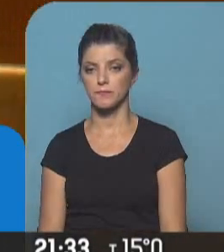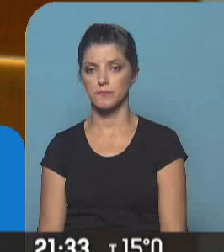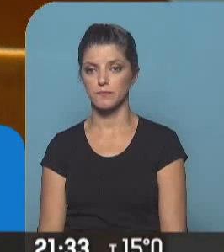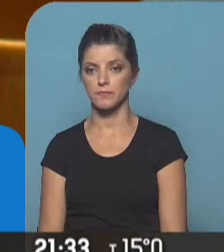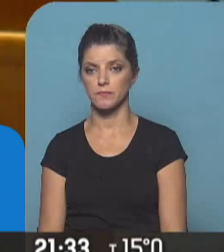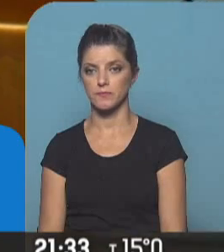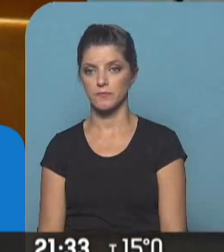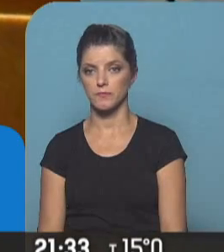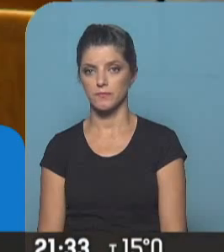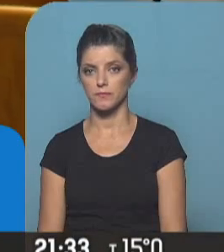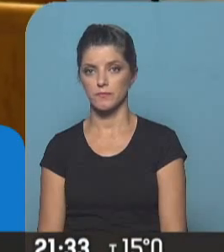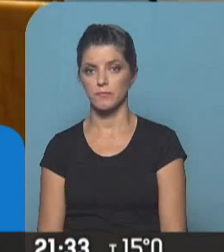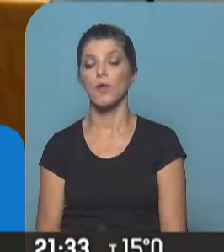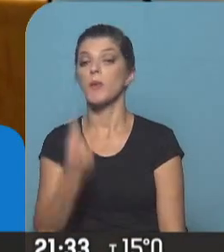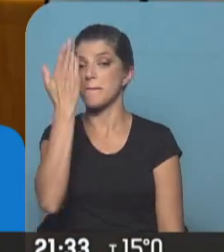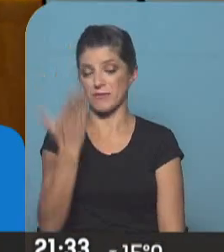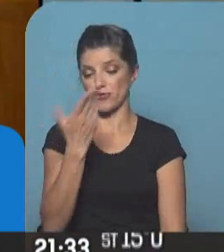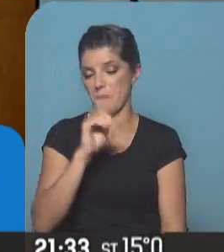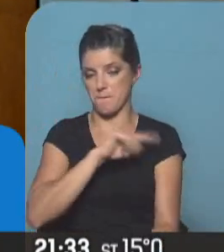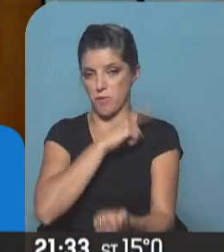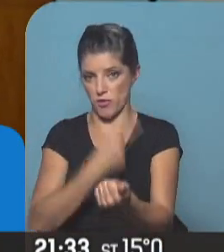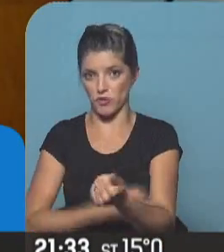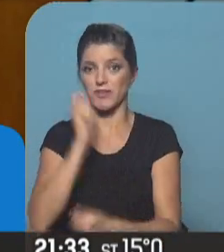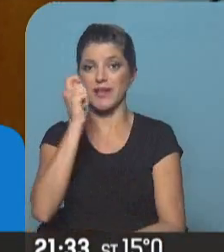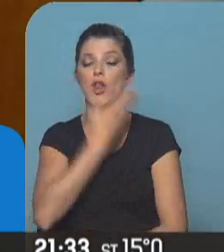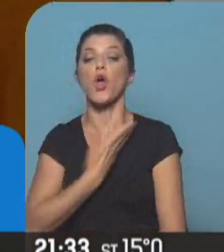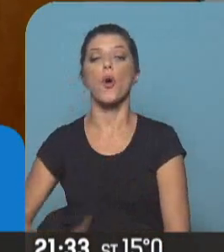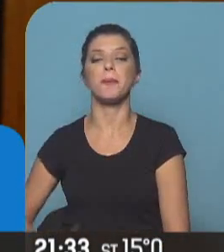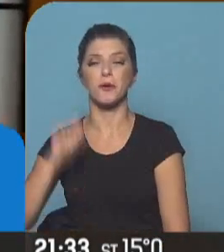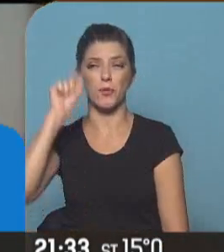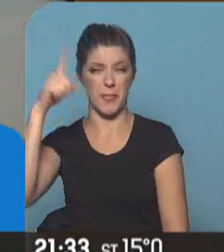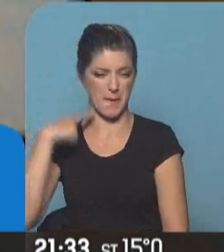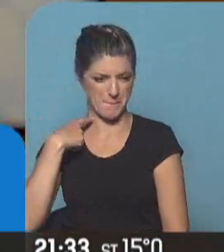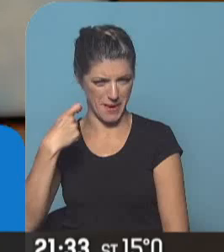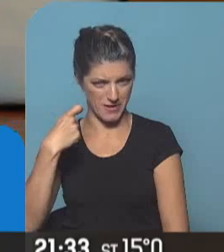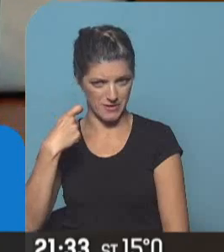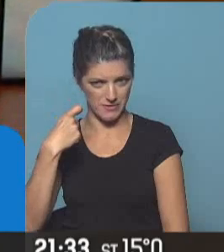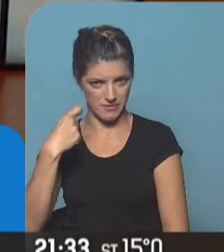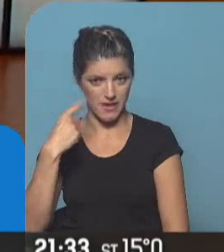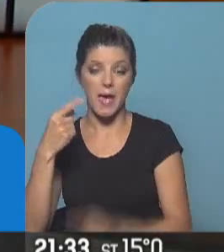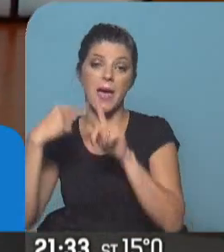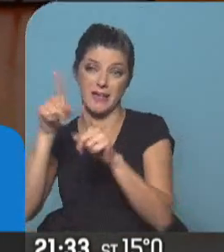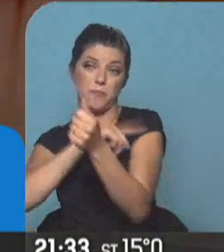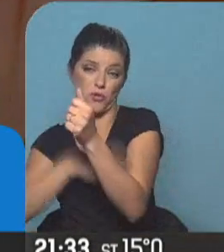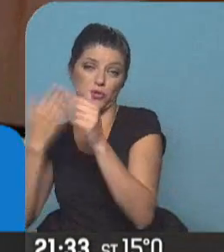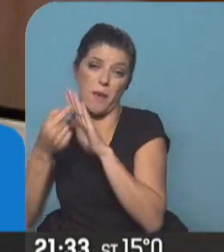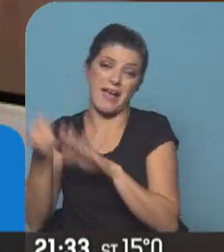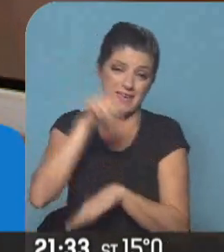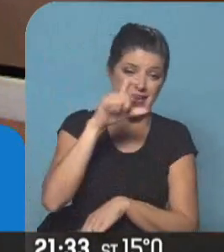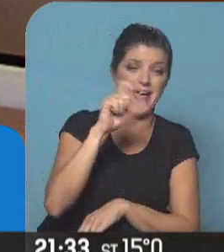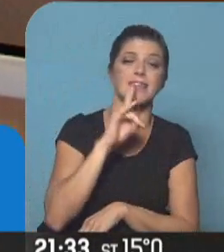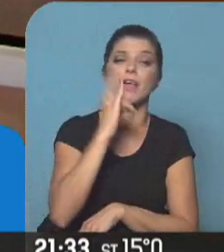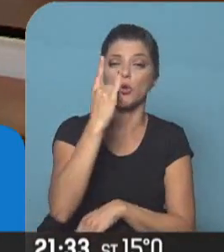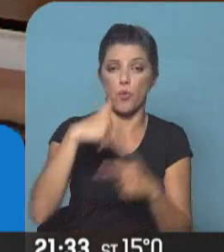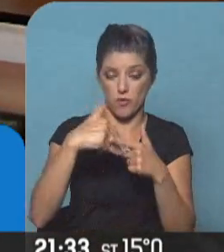de un gobernante que tiene el poder en realidad que es el gobierno de españa el más poder que el catalán lo que debería de haber hecho